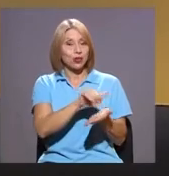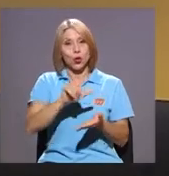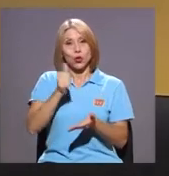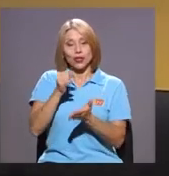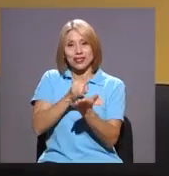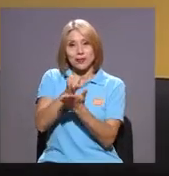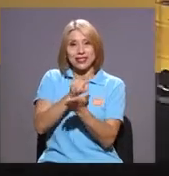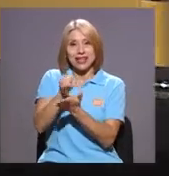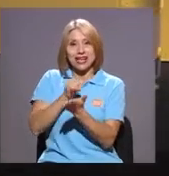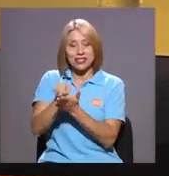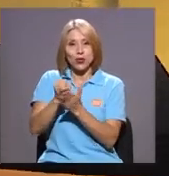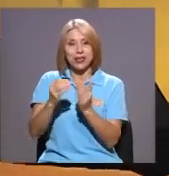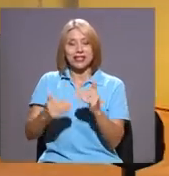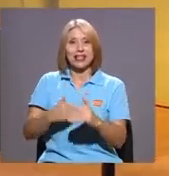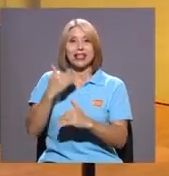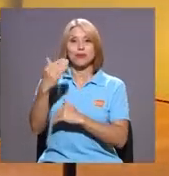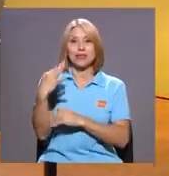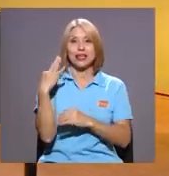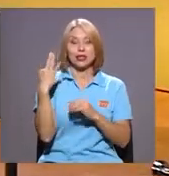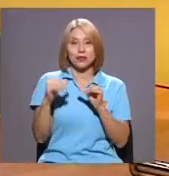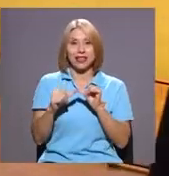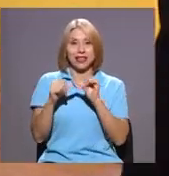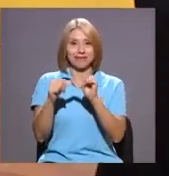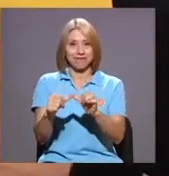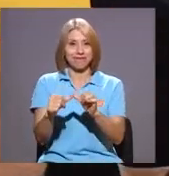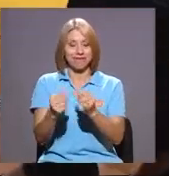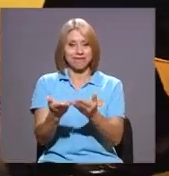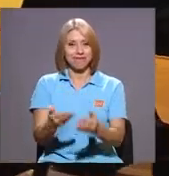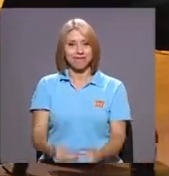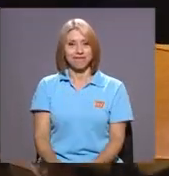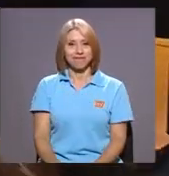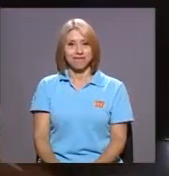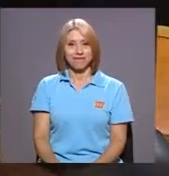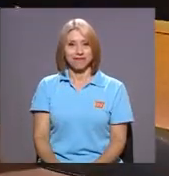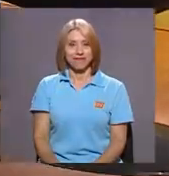suyas una vez que el canal nos invite a hacerlo. Regresamos.